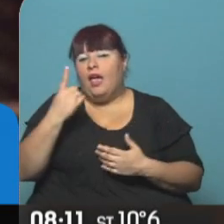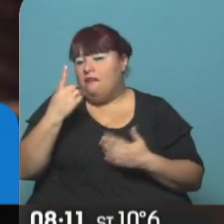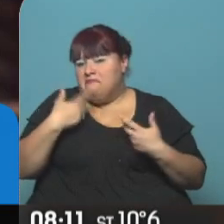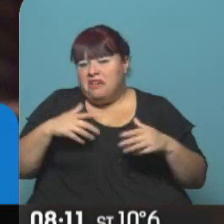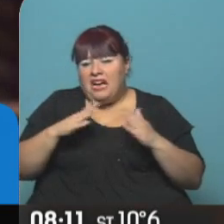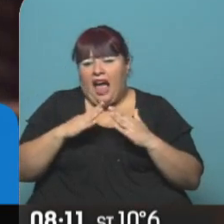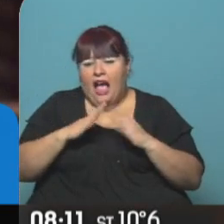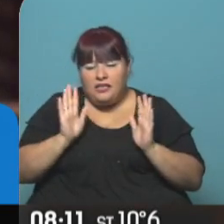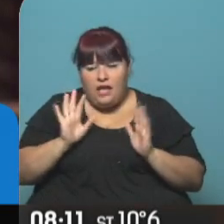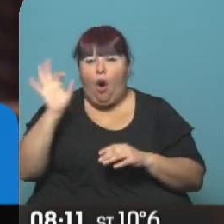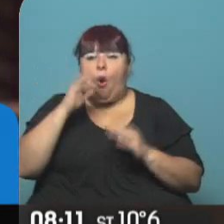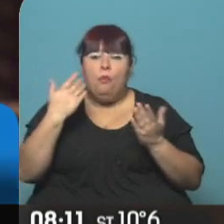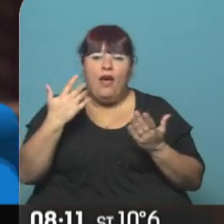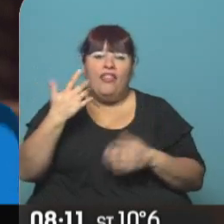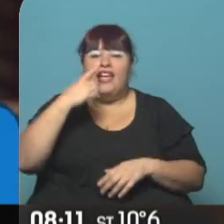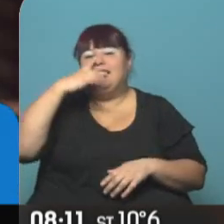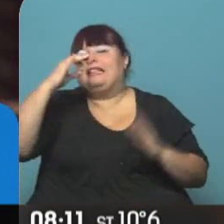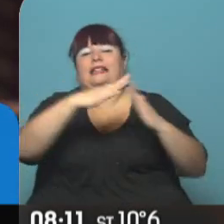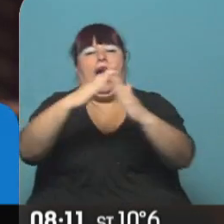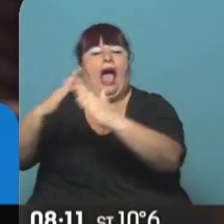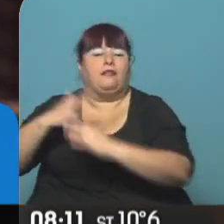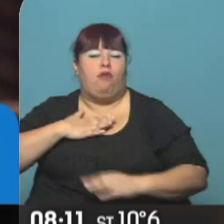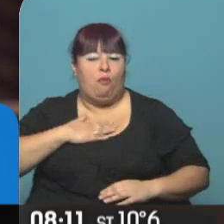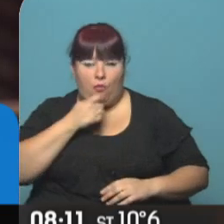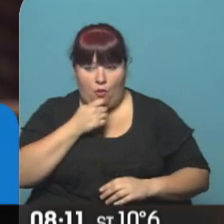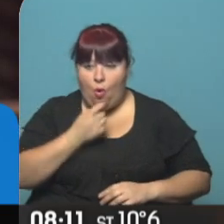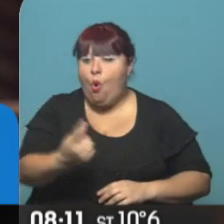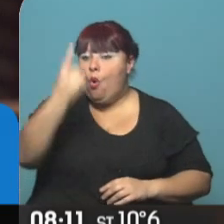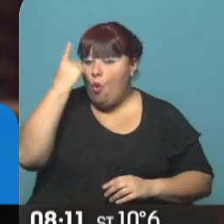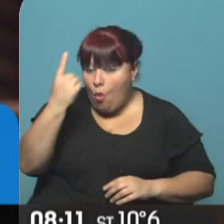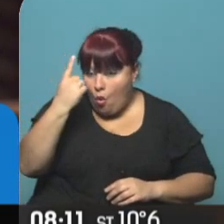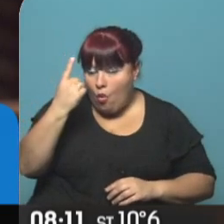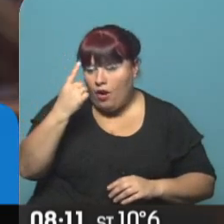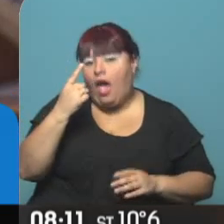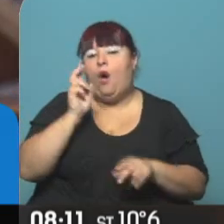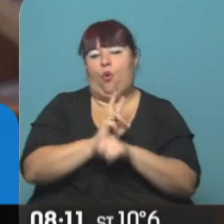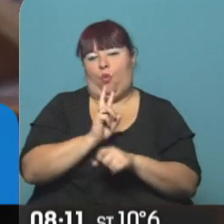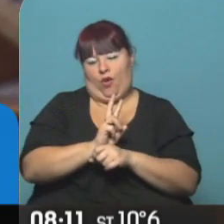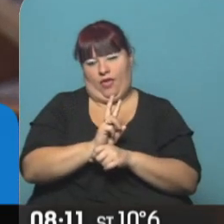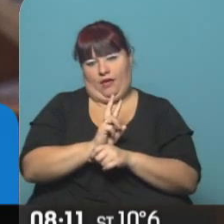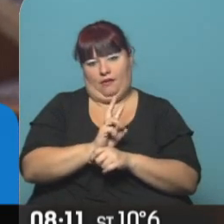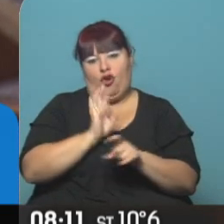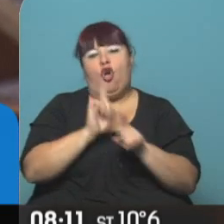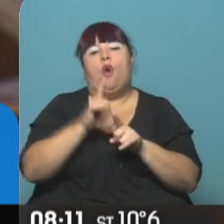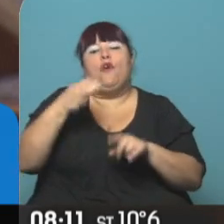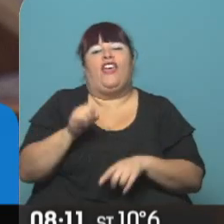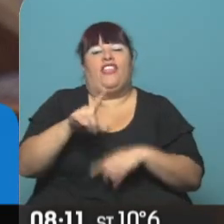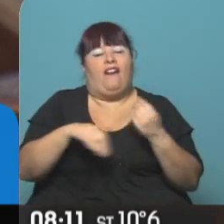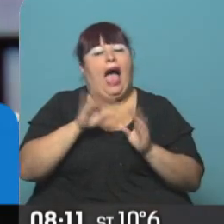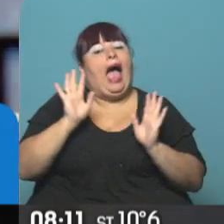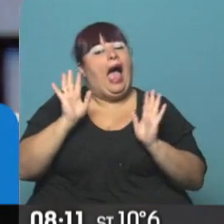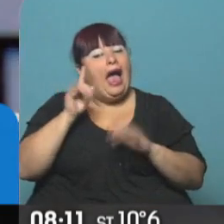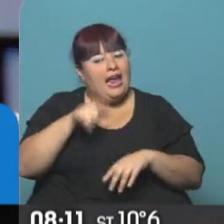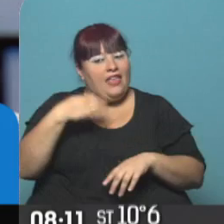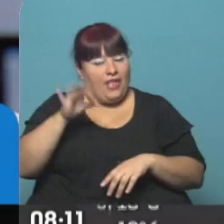simple casita o puede tener 70 casas una de ellas va a estar protegida con el bien de familia ahí se